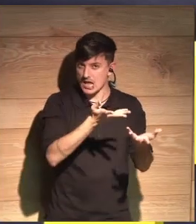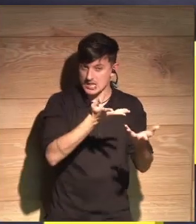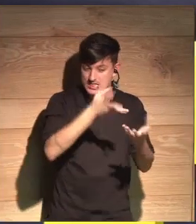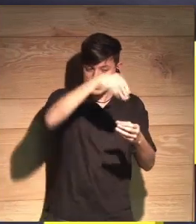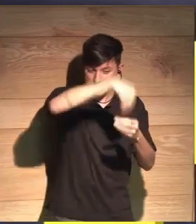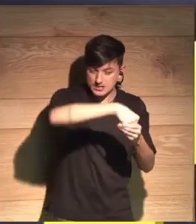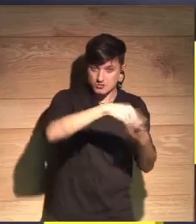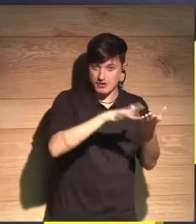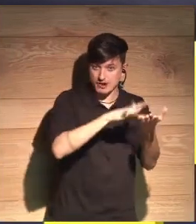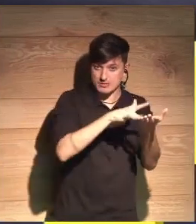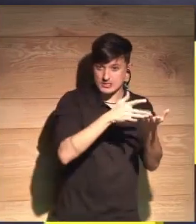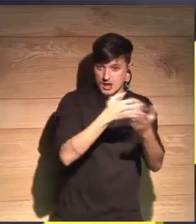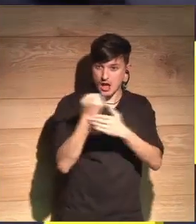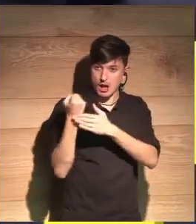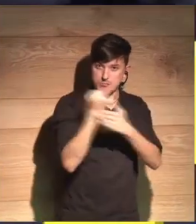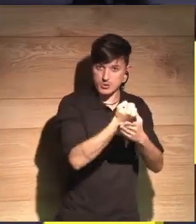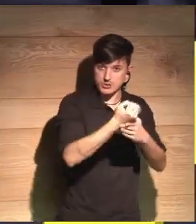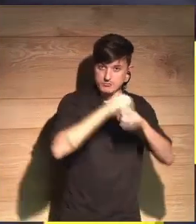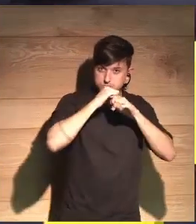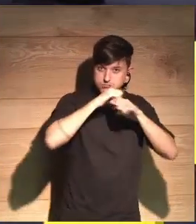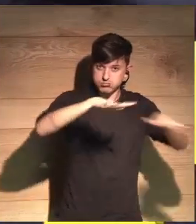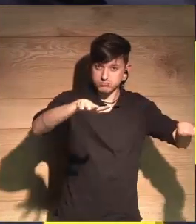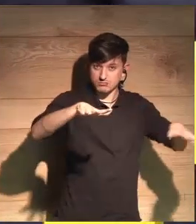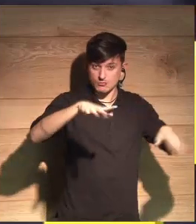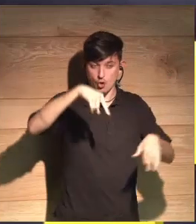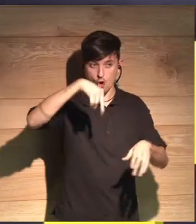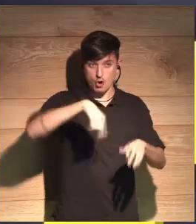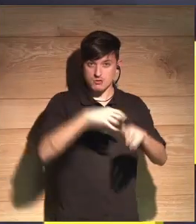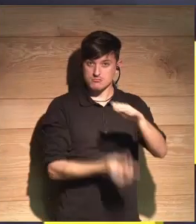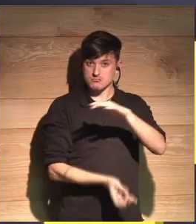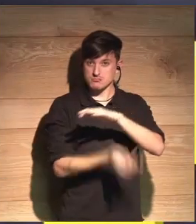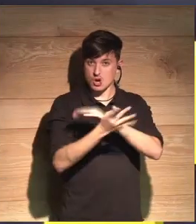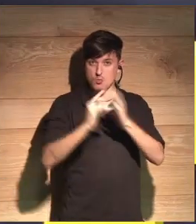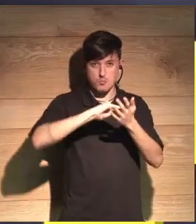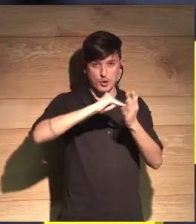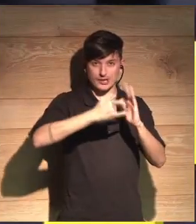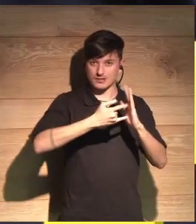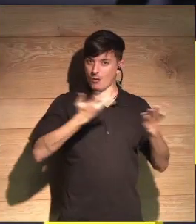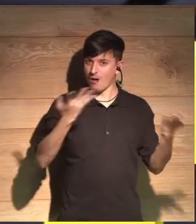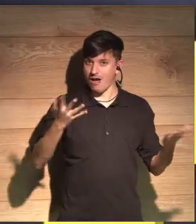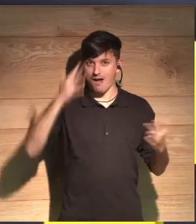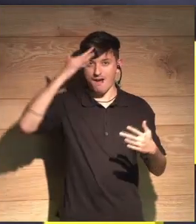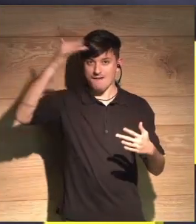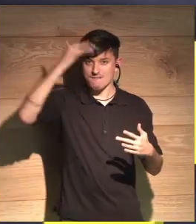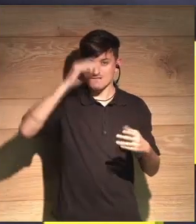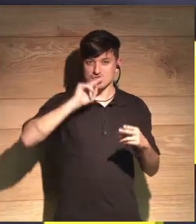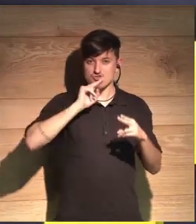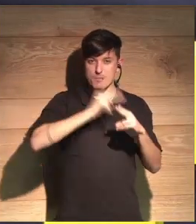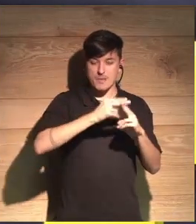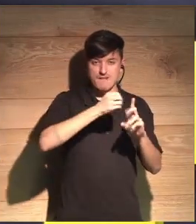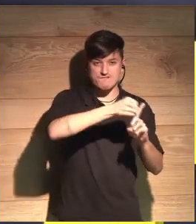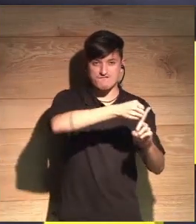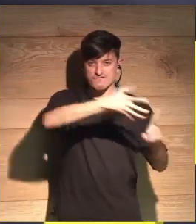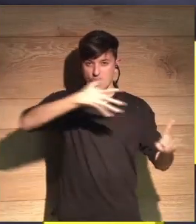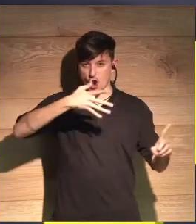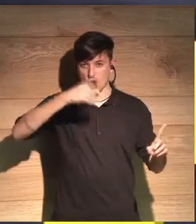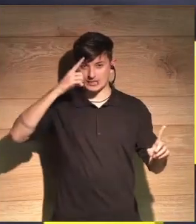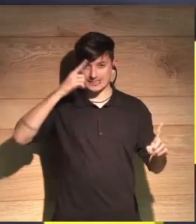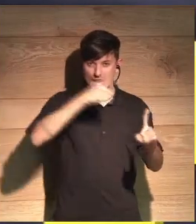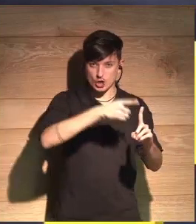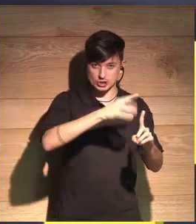revista y hoy especialmente nacemos con un proyecto con mucha ilusión que hemos denominado el foro telos en el bajo el cual